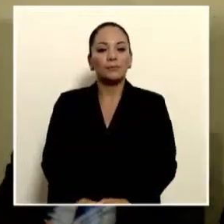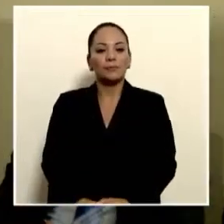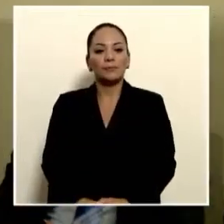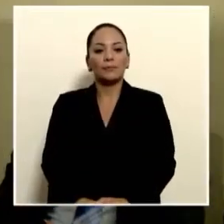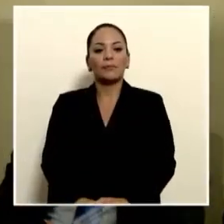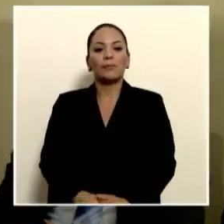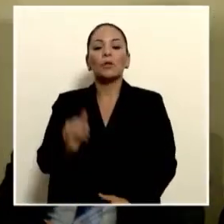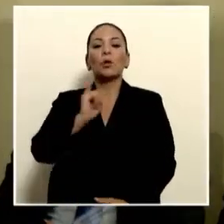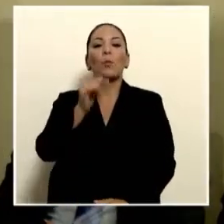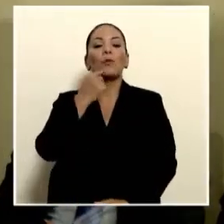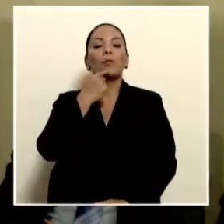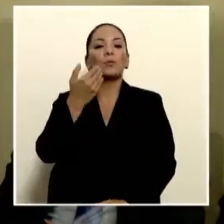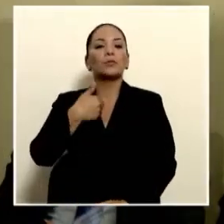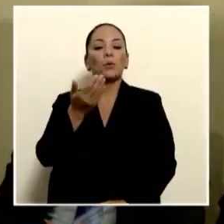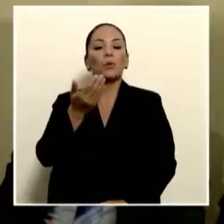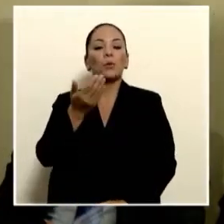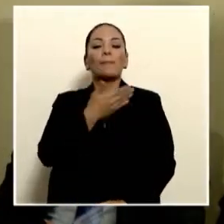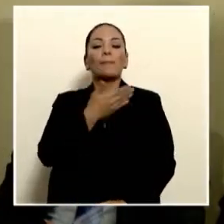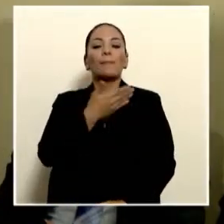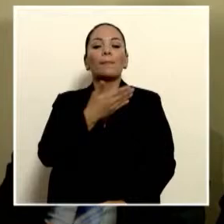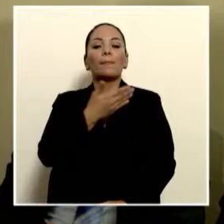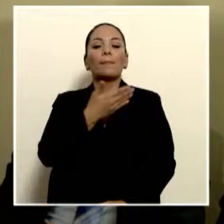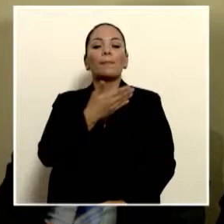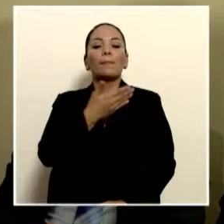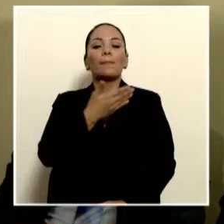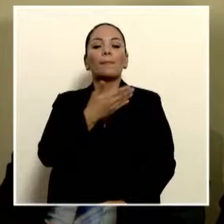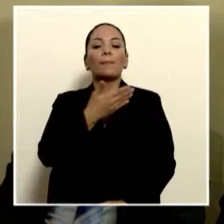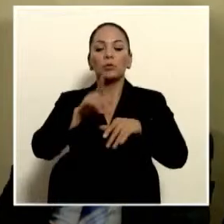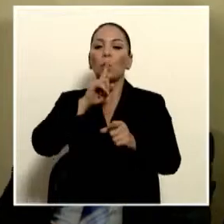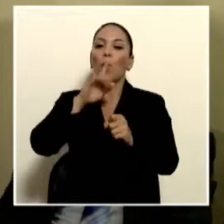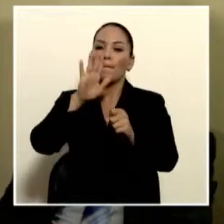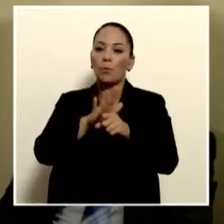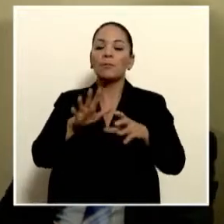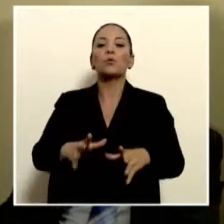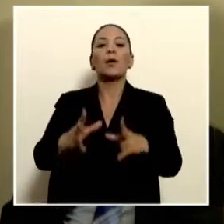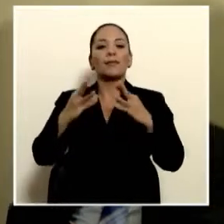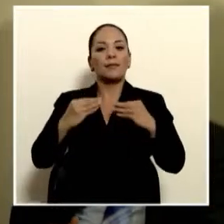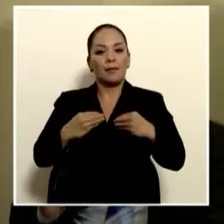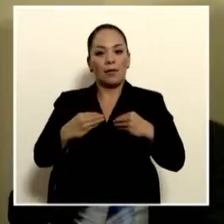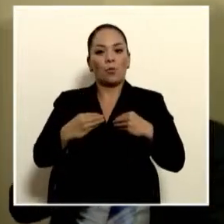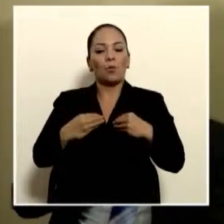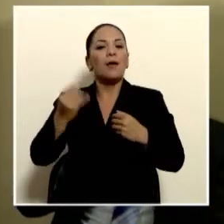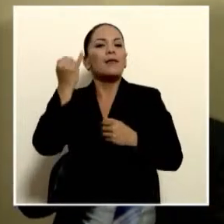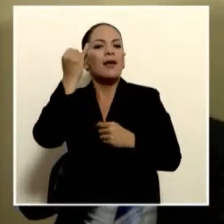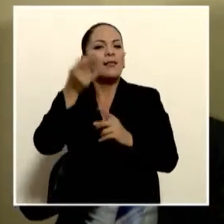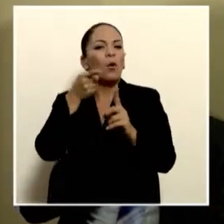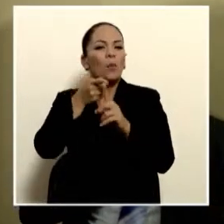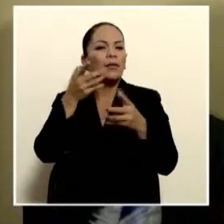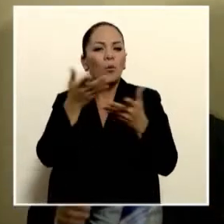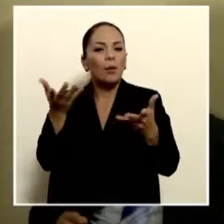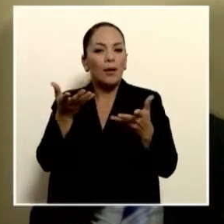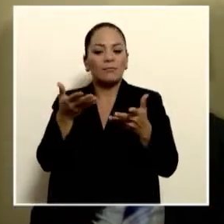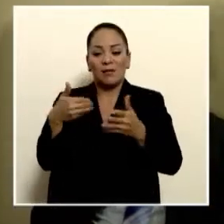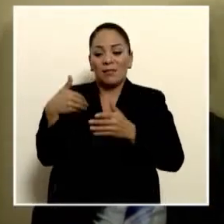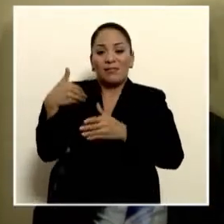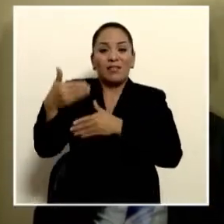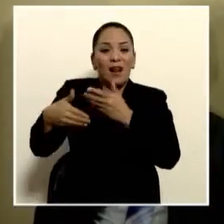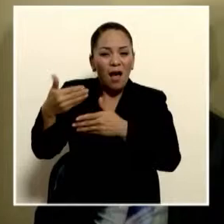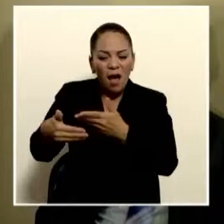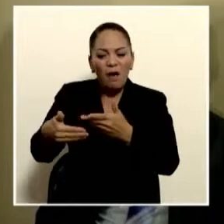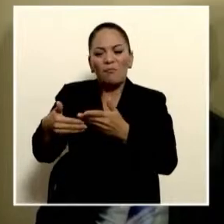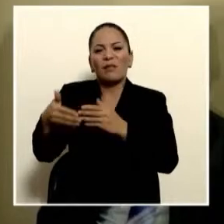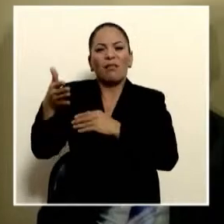Como mencionaba el señor presidente, este es el primer paso para el compromiso adquirido para disminuir la cantidad de trámites